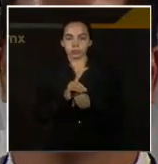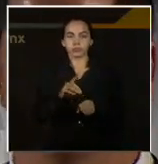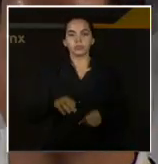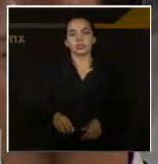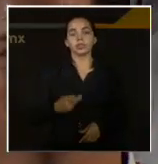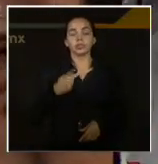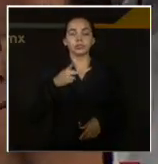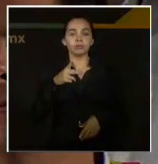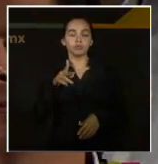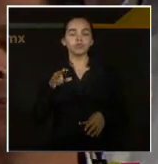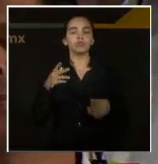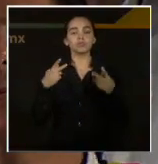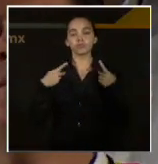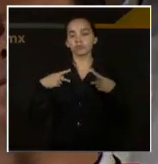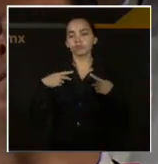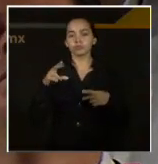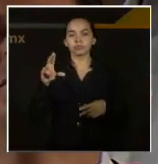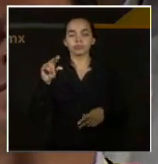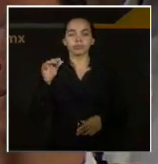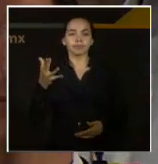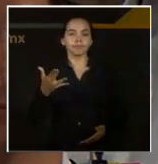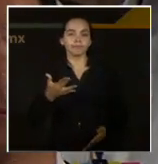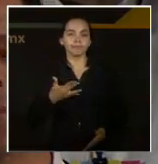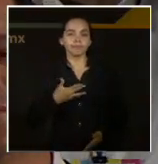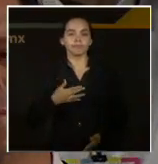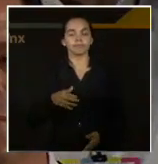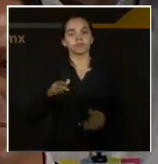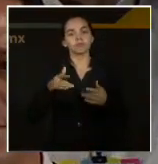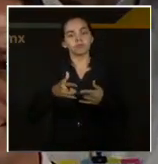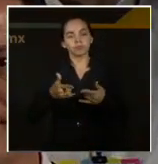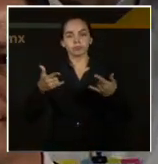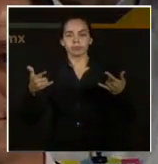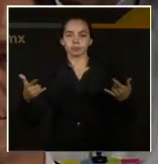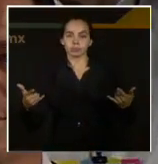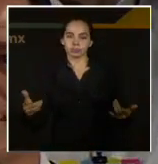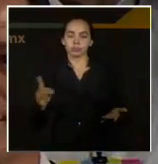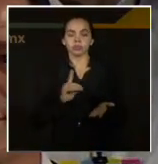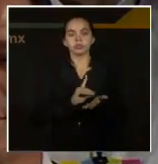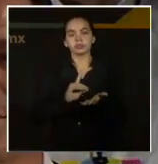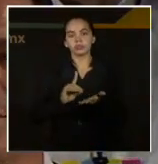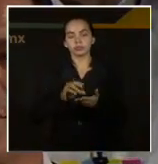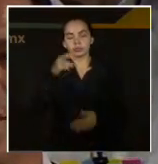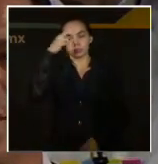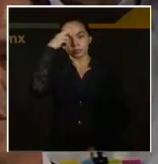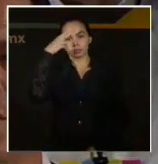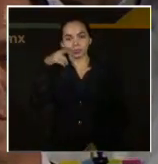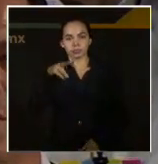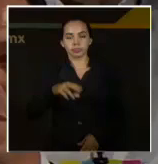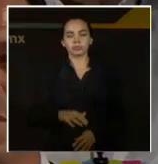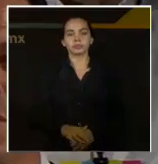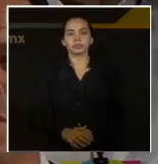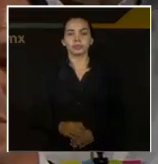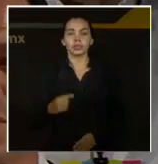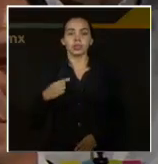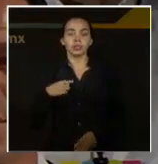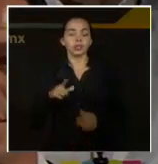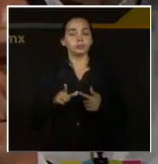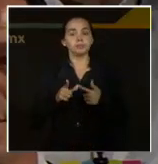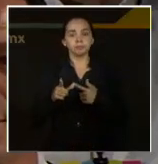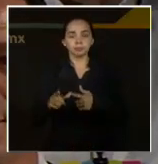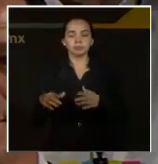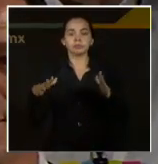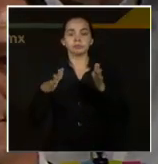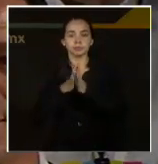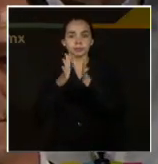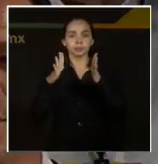sus características no tiene precedentes en la historia democrática de México. La motivación de la